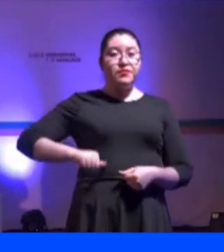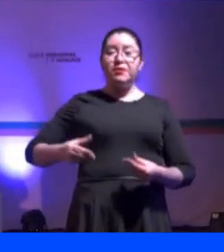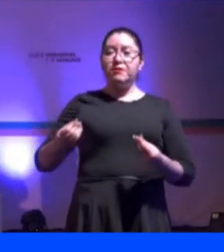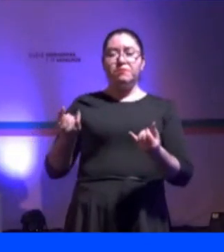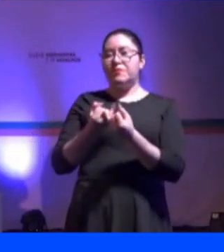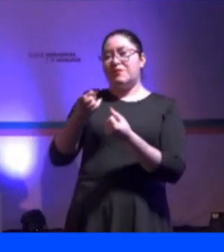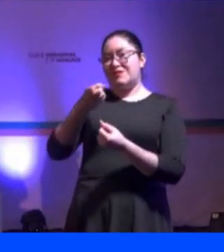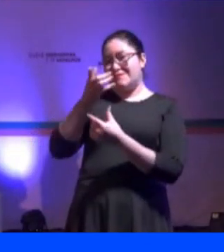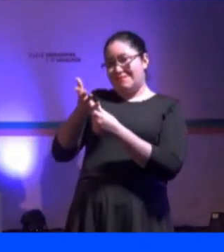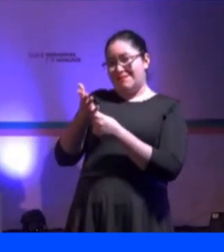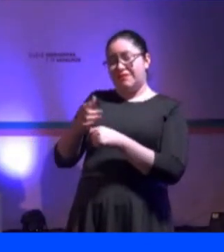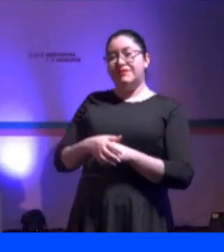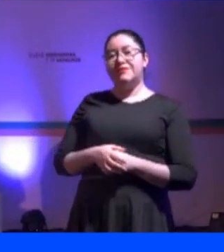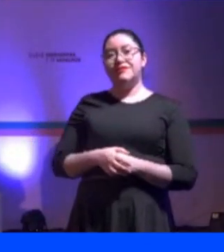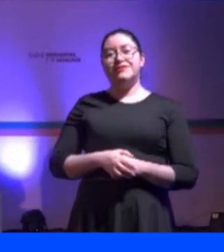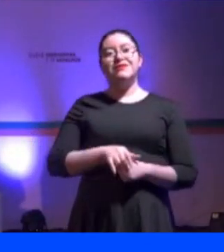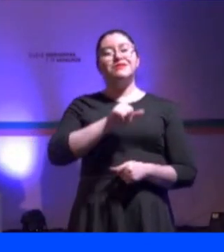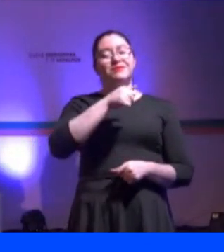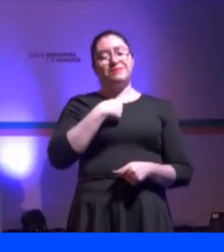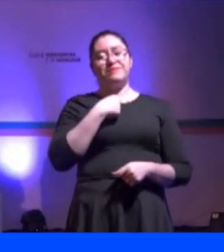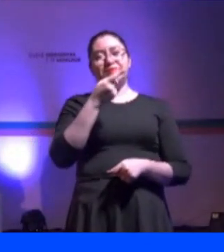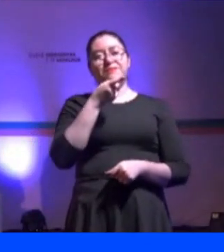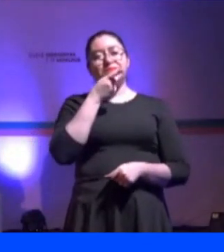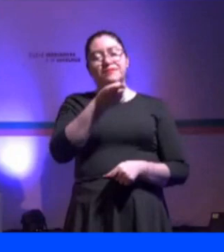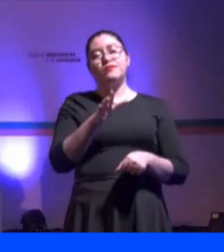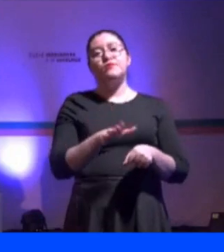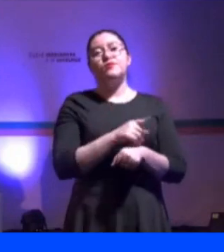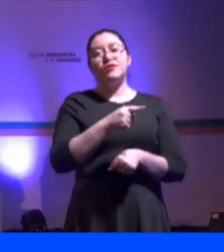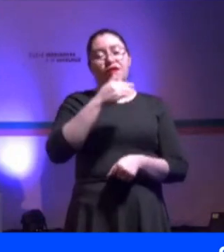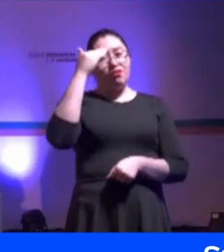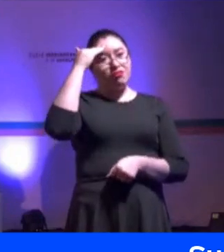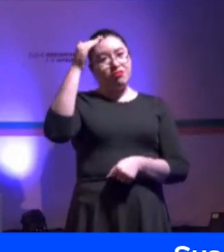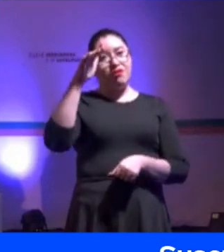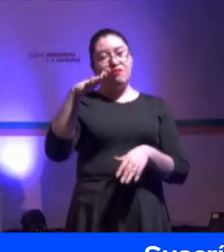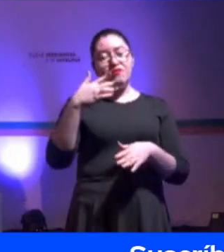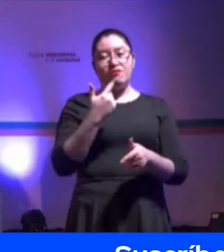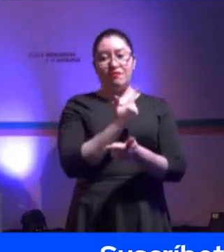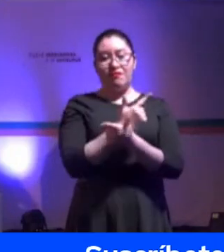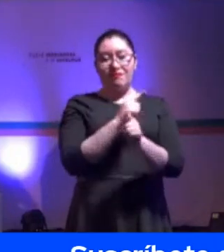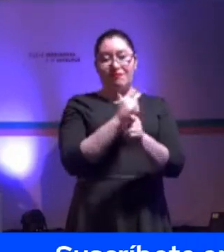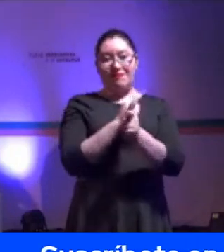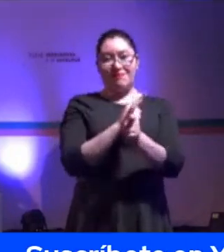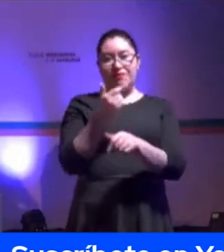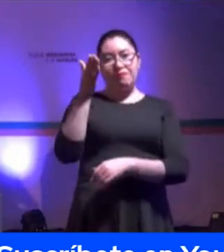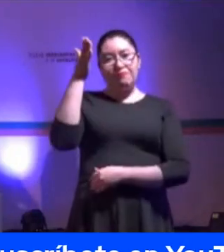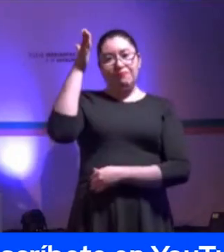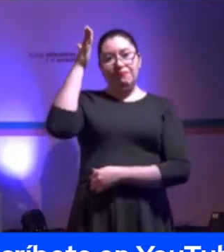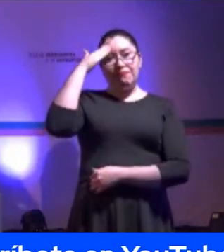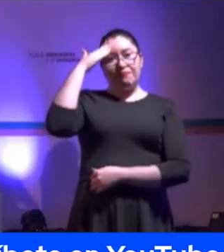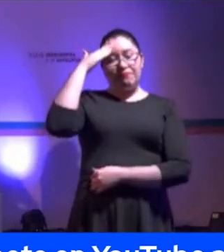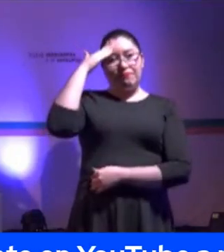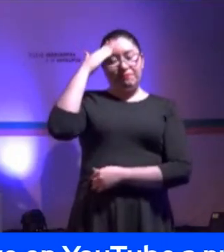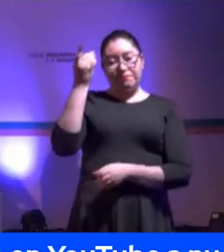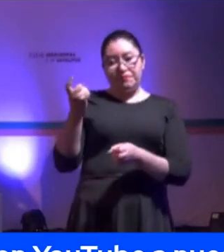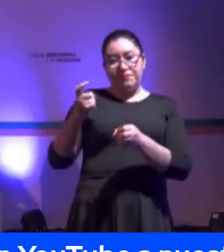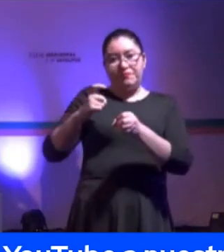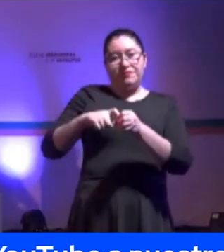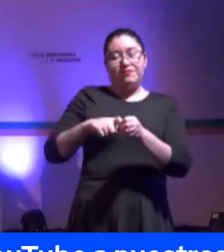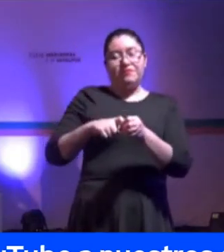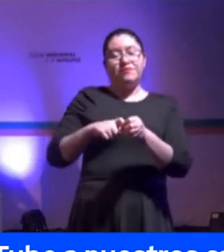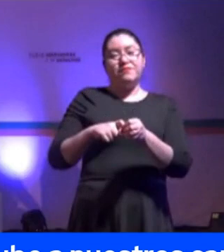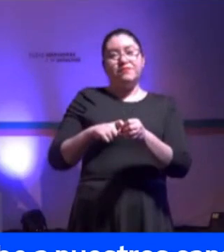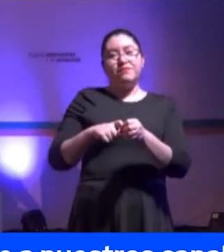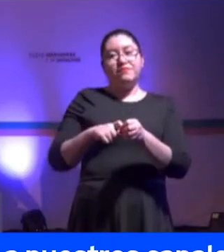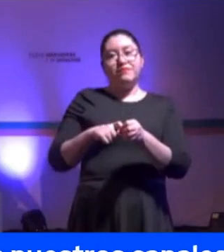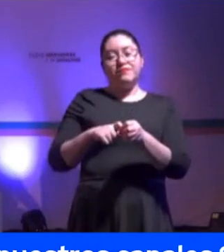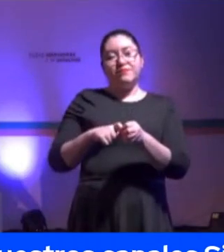ajá. Me mencionaba esto porque el señor es un líder de taxistas, se unió a los líderes